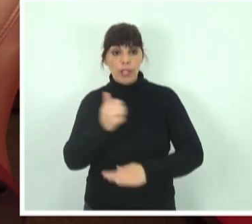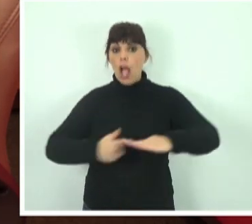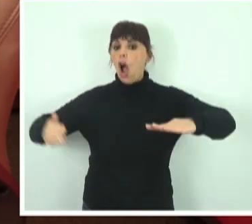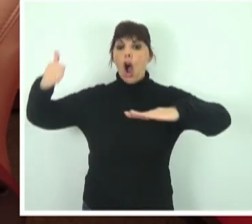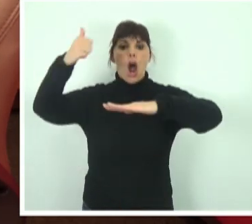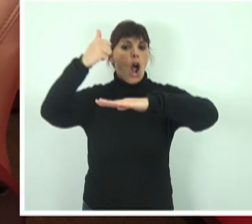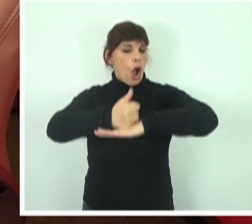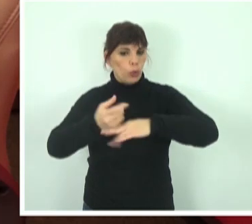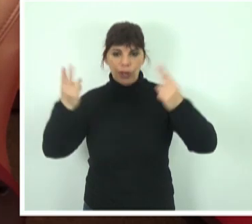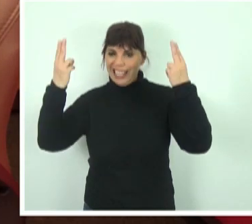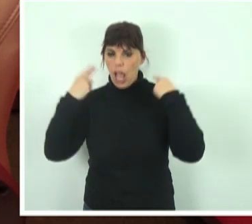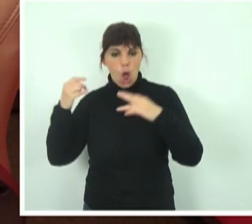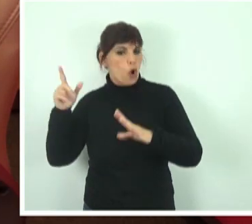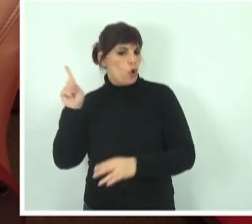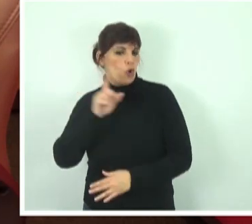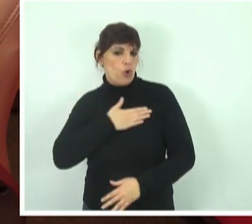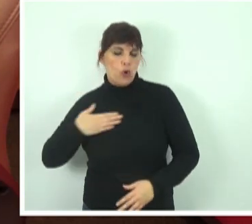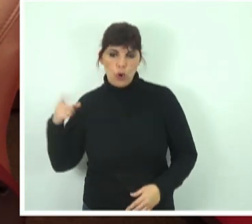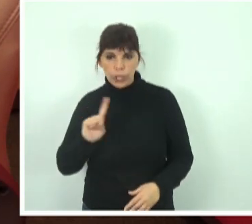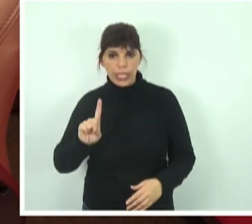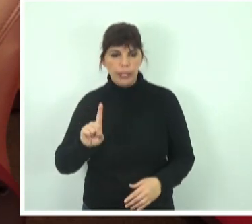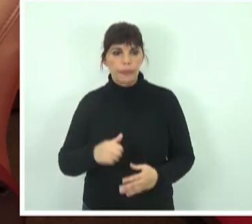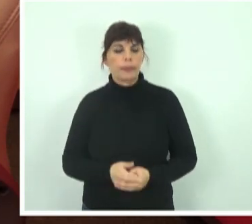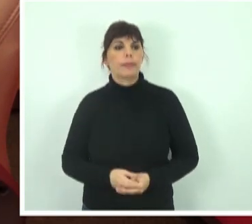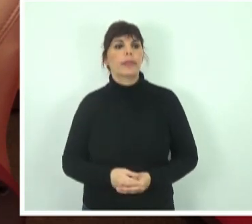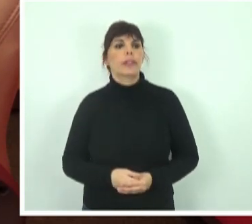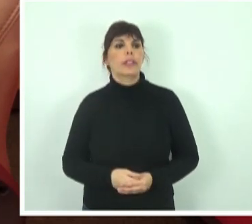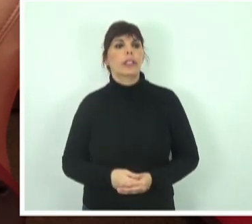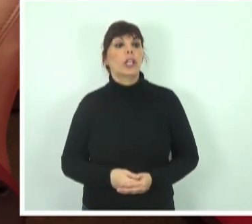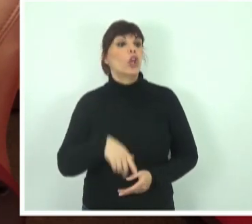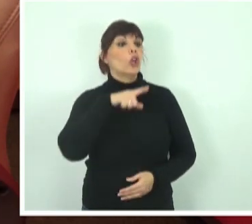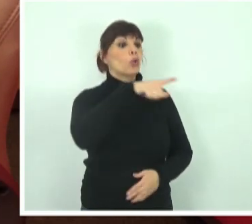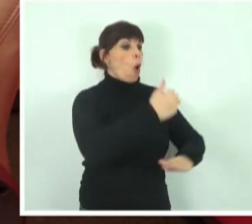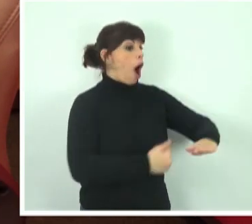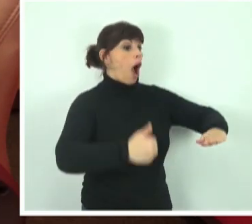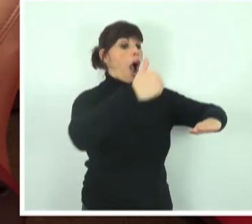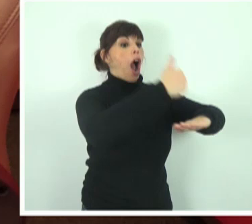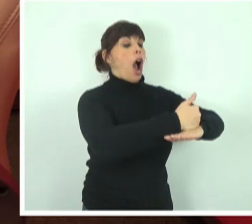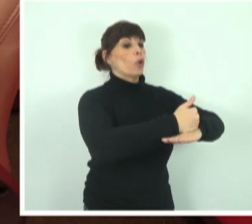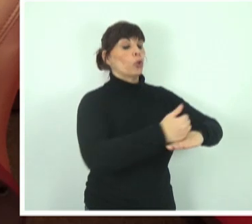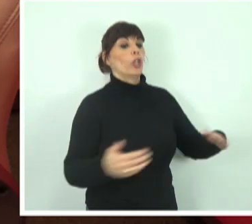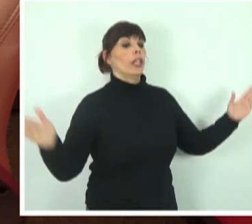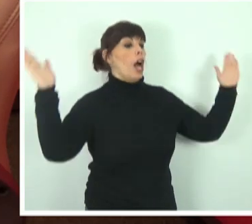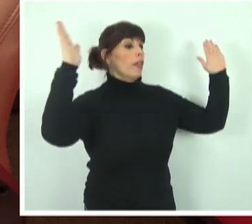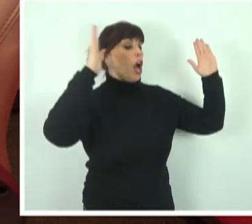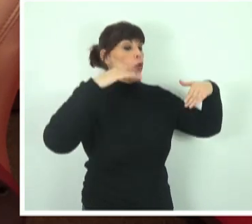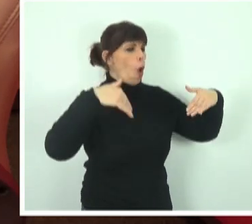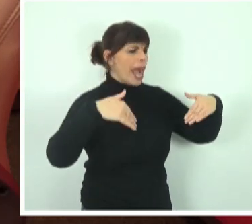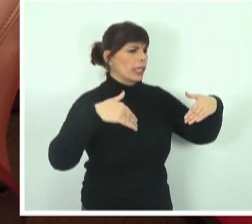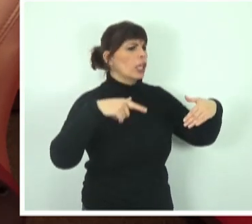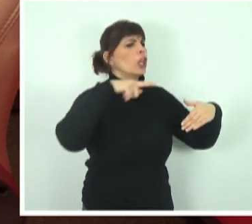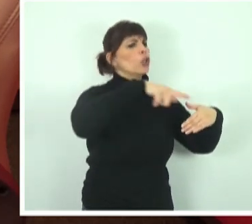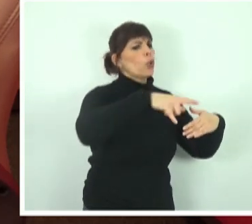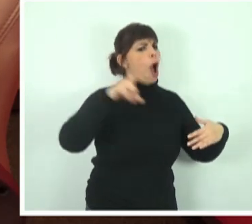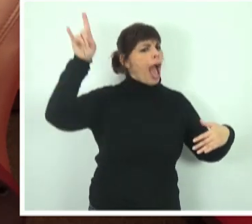autoridad. Y queridos, mira, tú no tienes ninguna autoridad delante de los demonios si